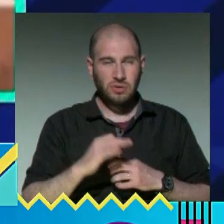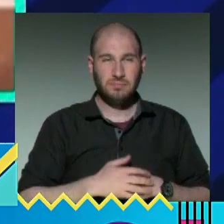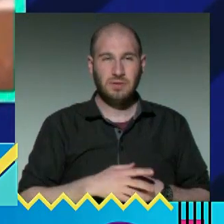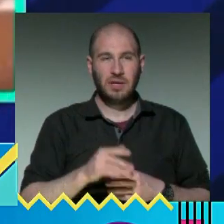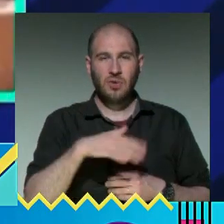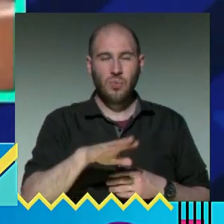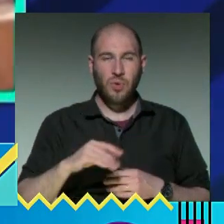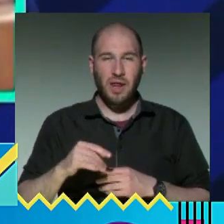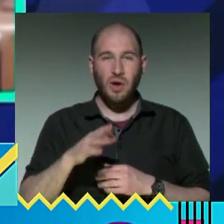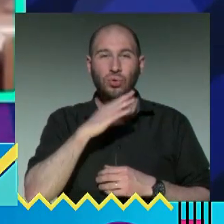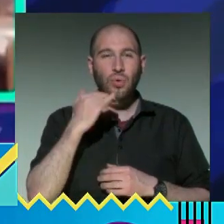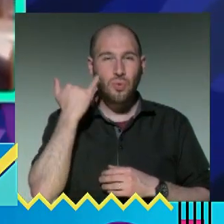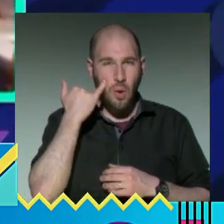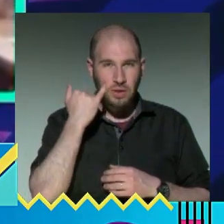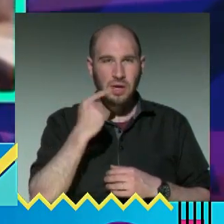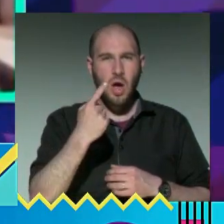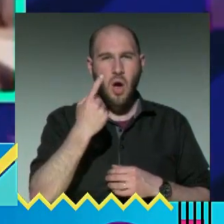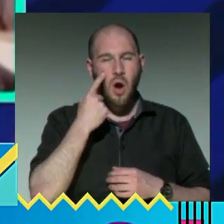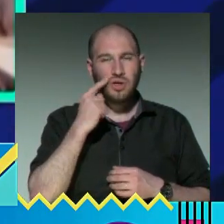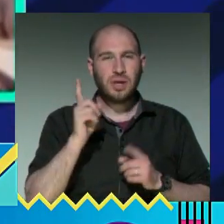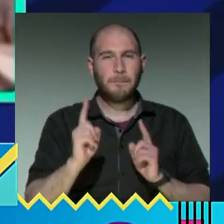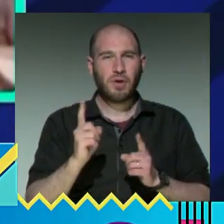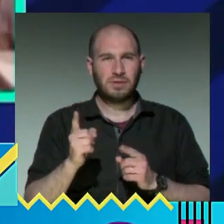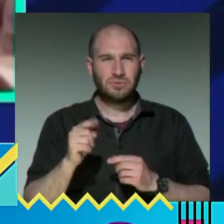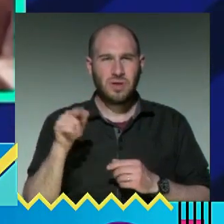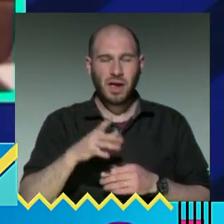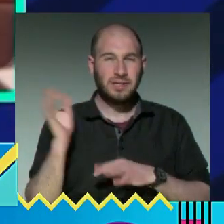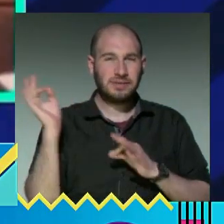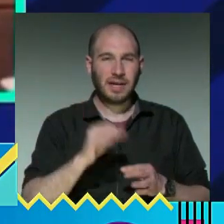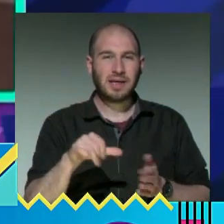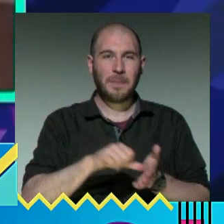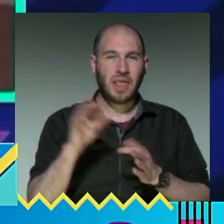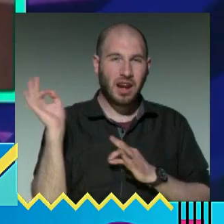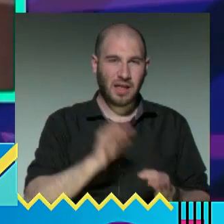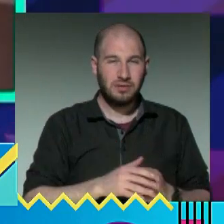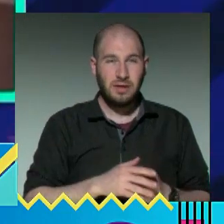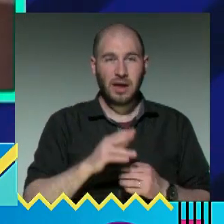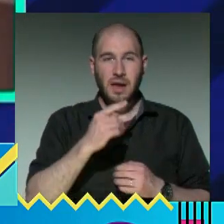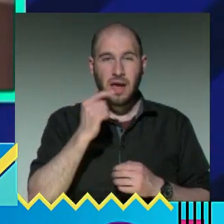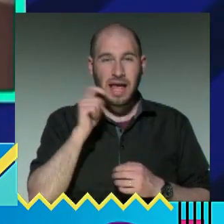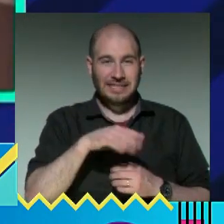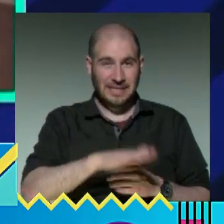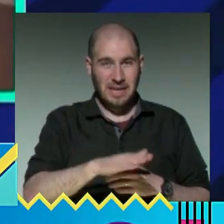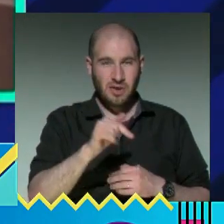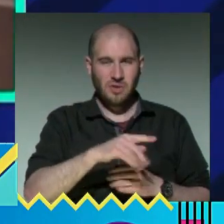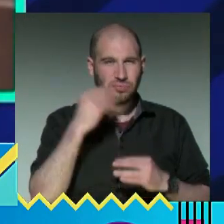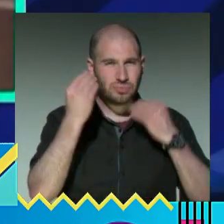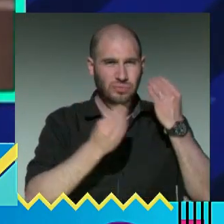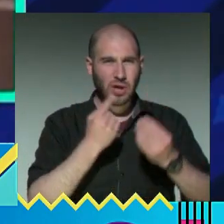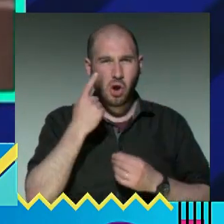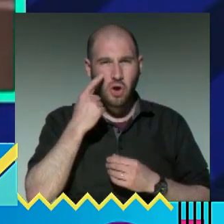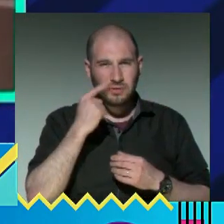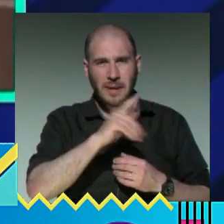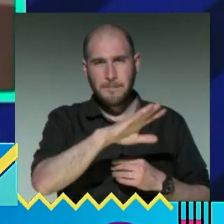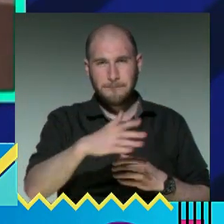en una aldea de Jujuy que conoce a un profesor recién llegado de la capital. Verónico es un niño que sueña con conocer el